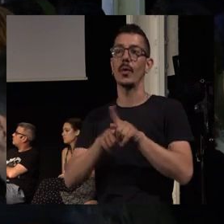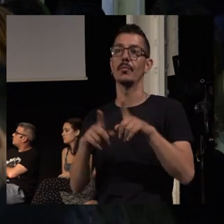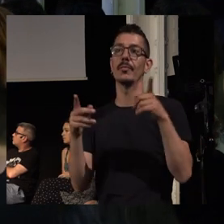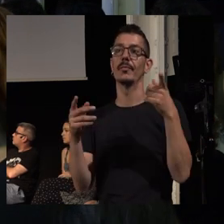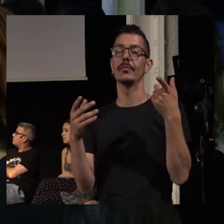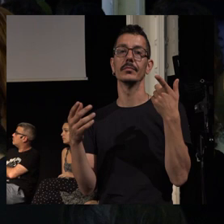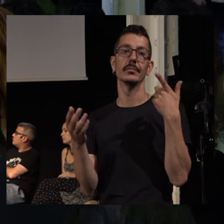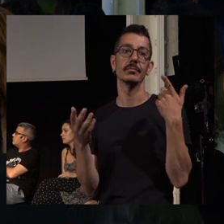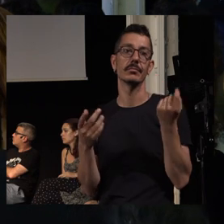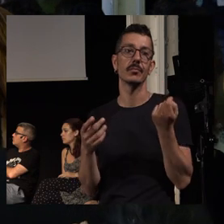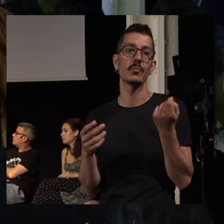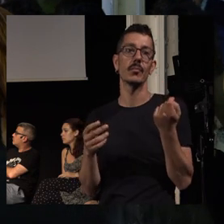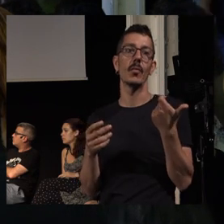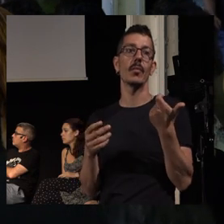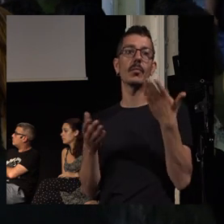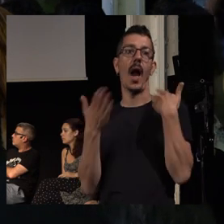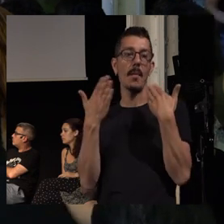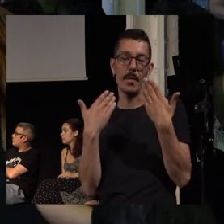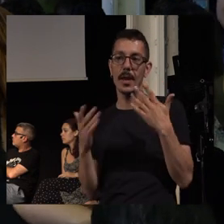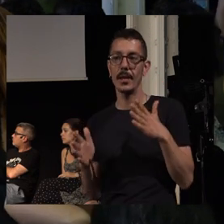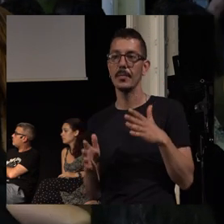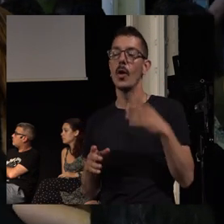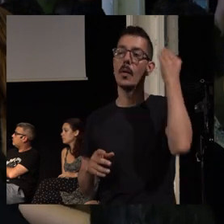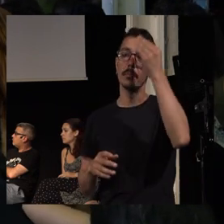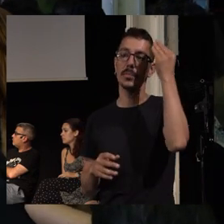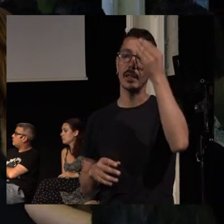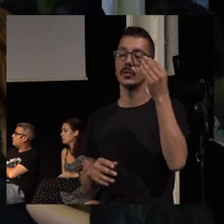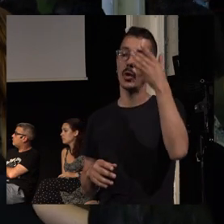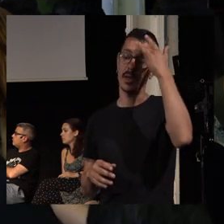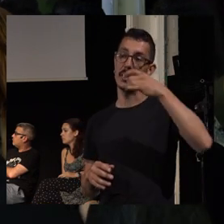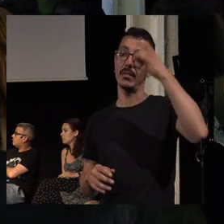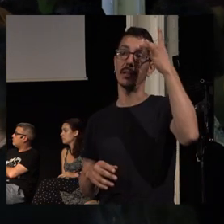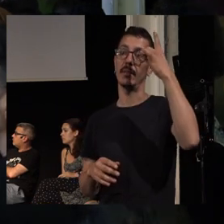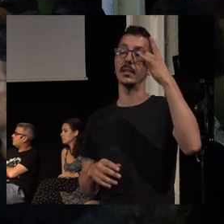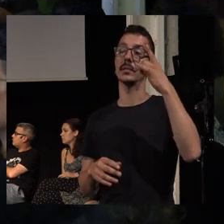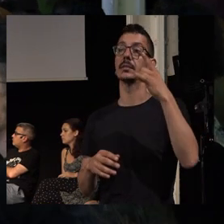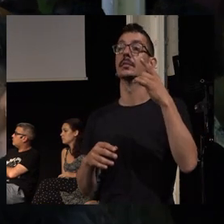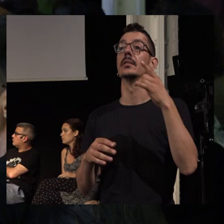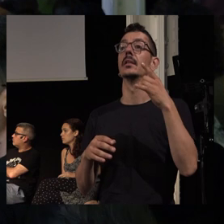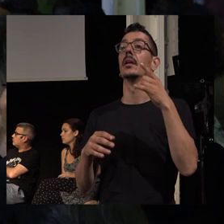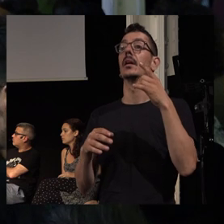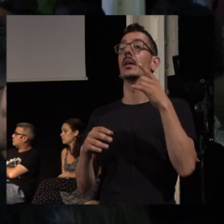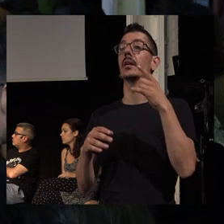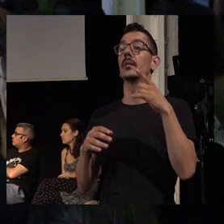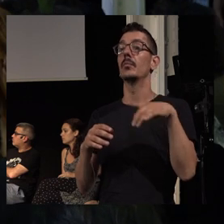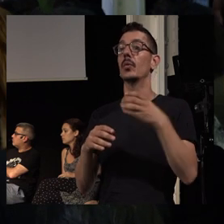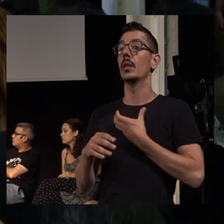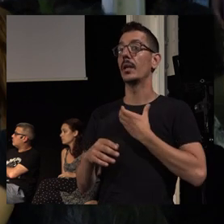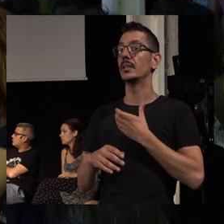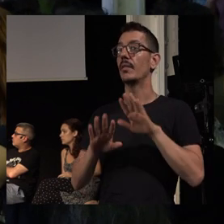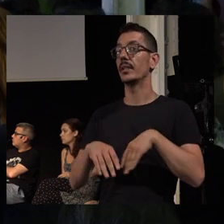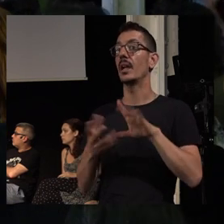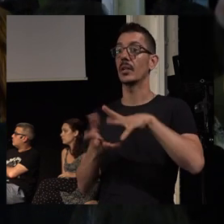iniciativas municipalistas, ¿no? Desconfío de que estas iniciativas se puedan convertir en políticas críticas y radicales, ¿no? Pero sí que